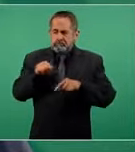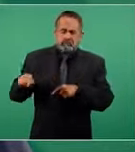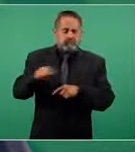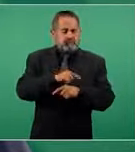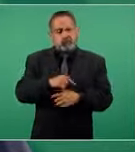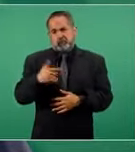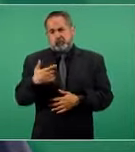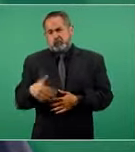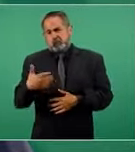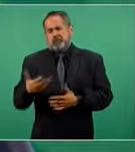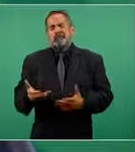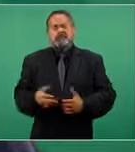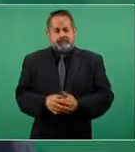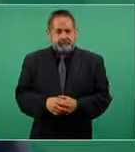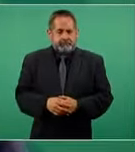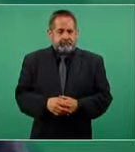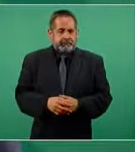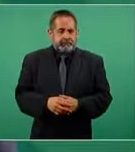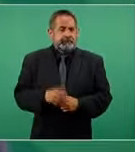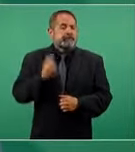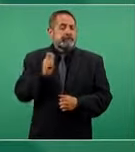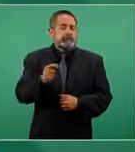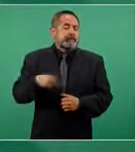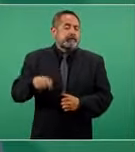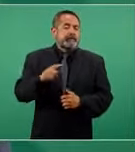Además, es un asunto